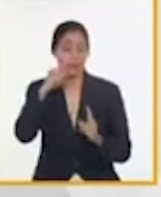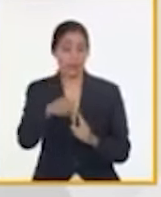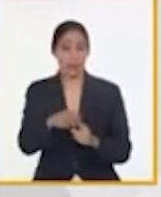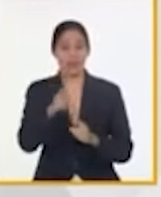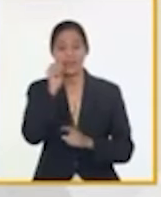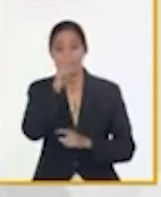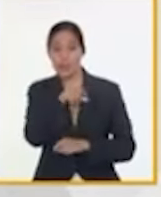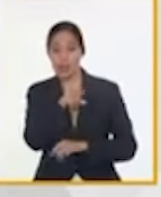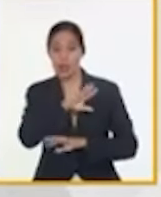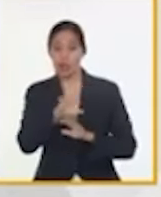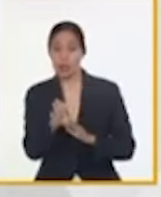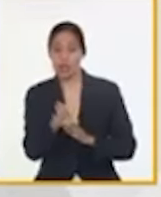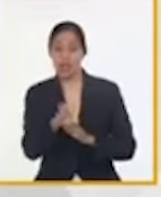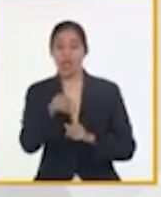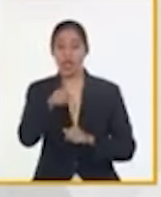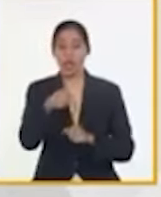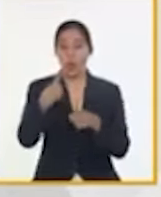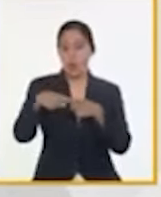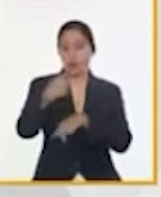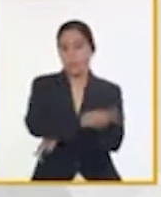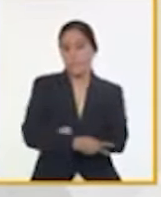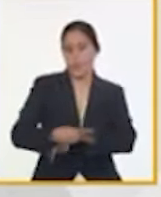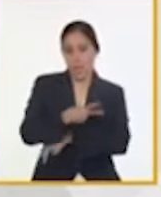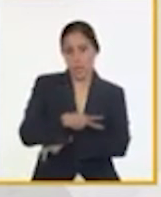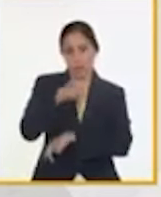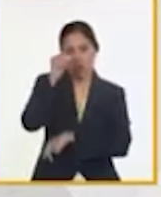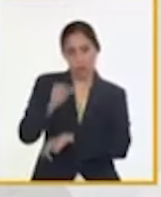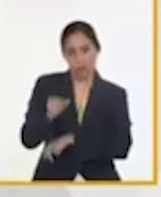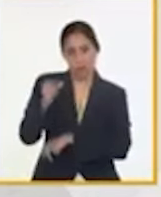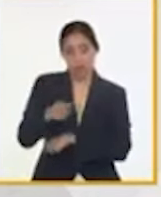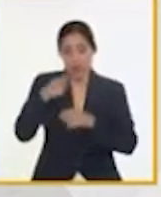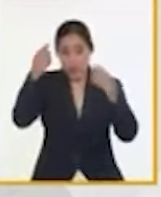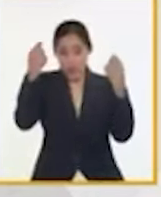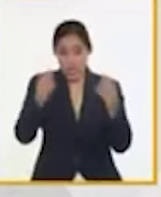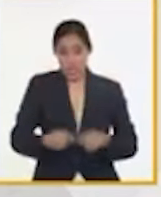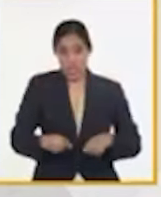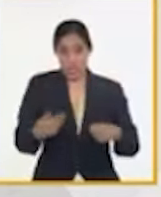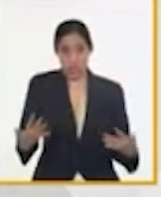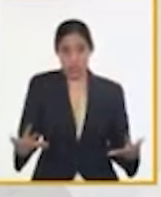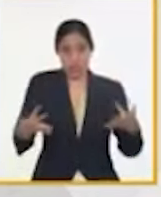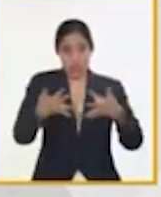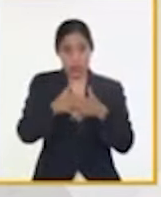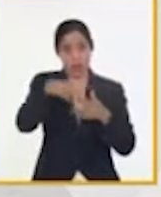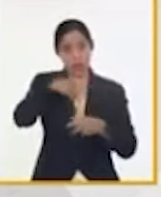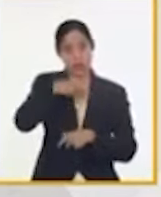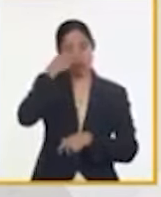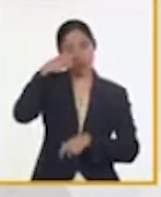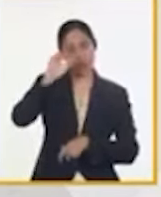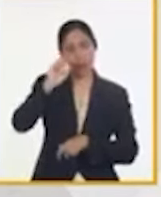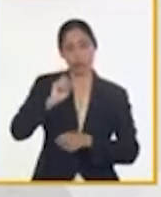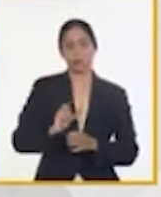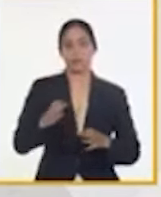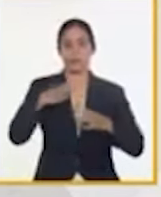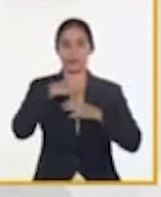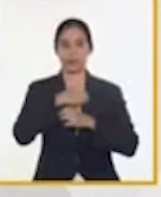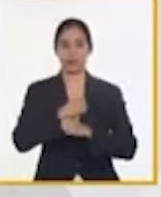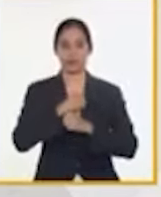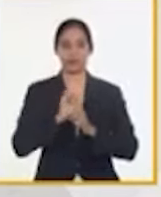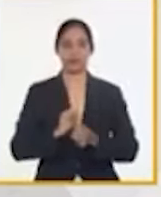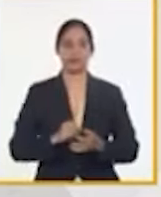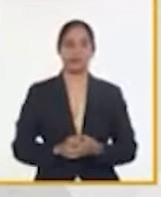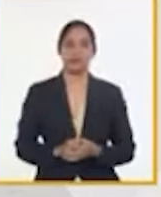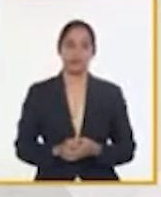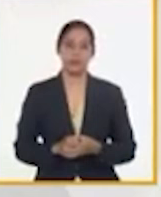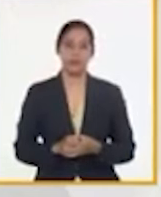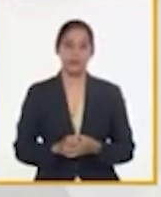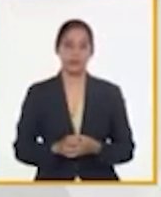una persona en Cuba en el exterior y los derechos relacionados con la disponibilidad de recursos patrimoniales. Eso es